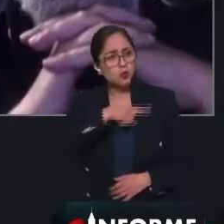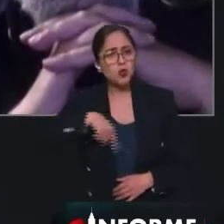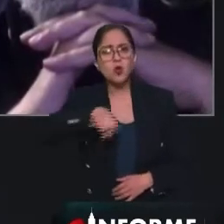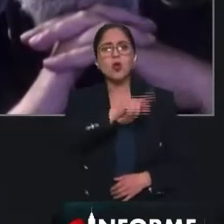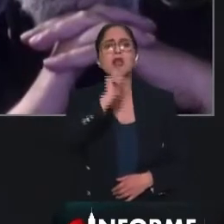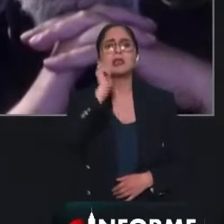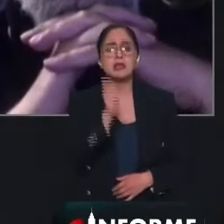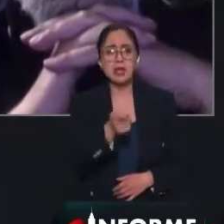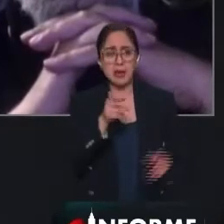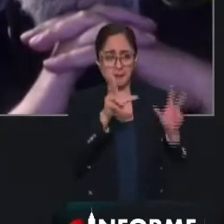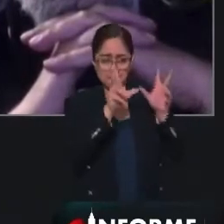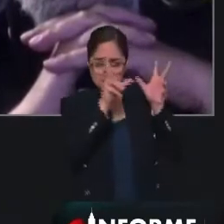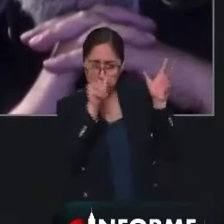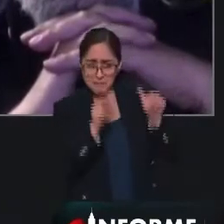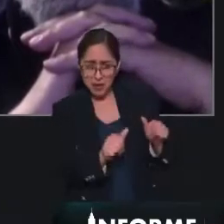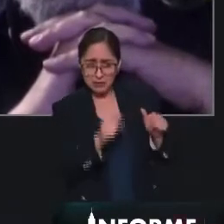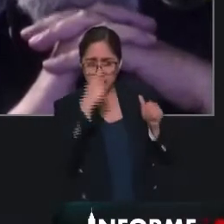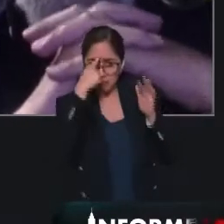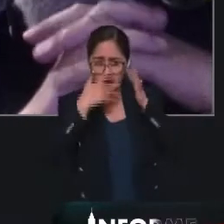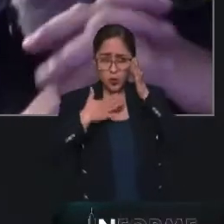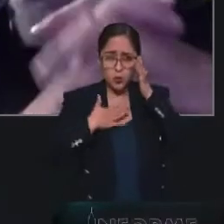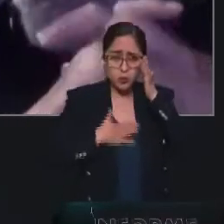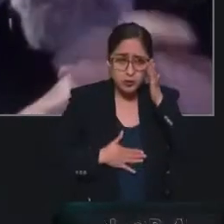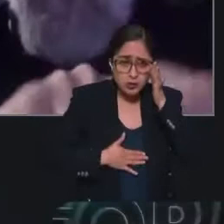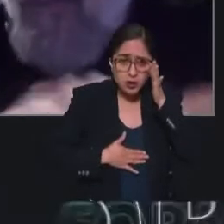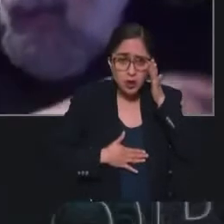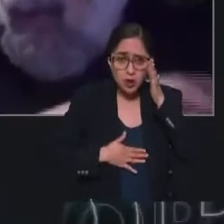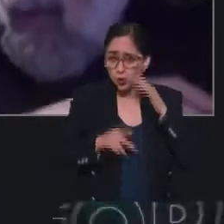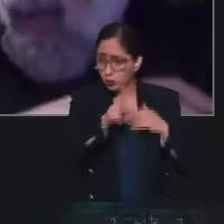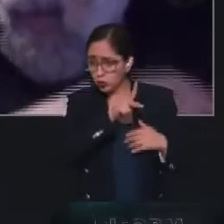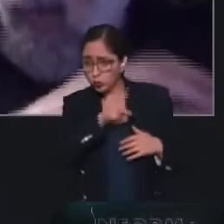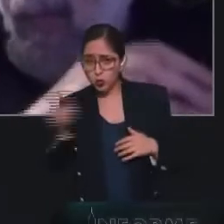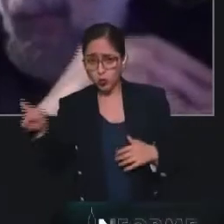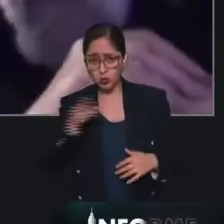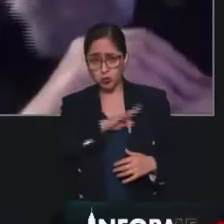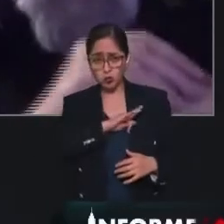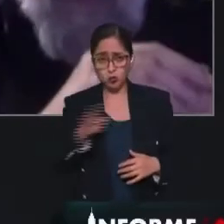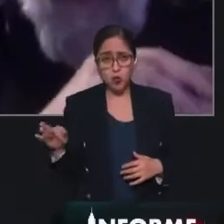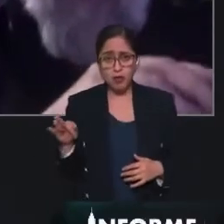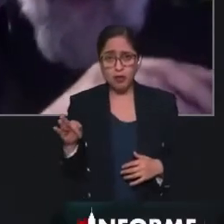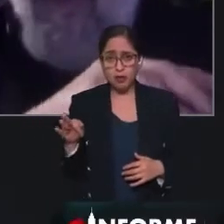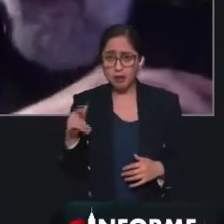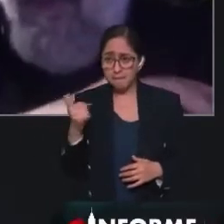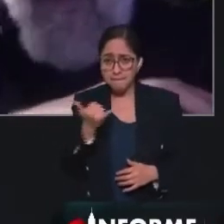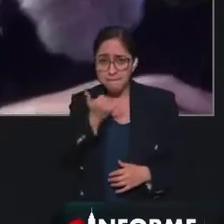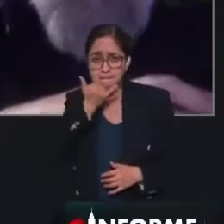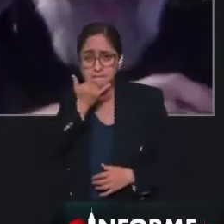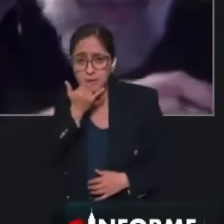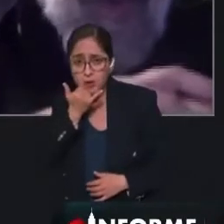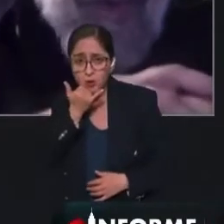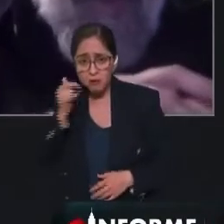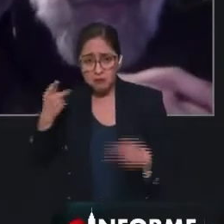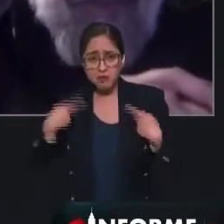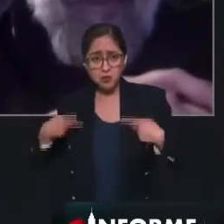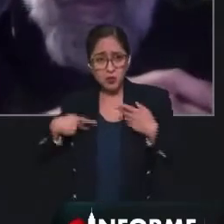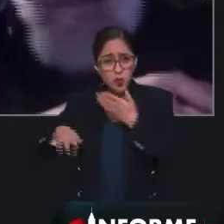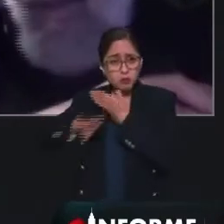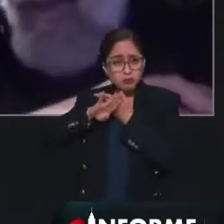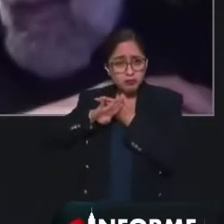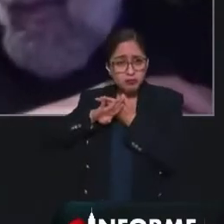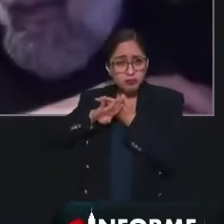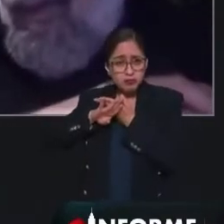justicia, para perdonar? No, a mí me preocupa el rezago, creo que estamos atorados en ese punto.